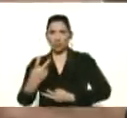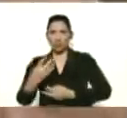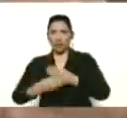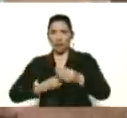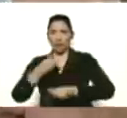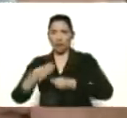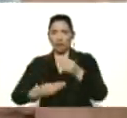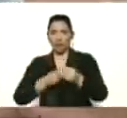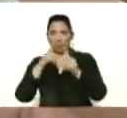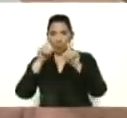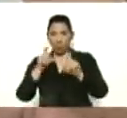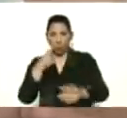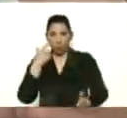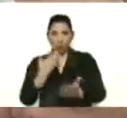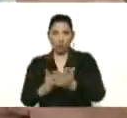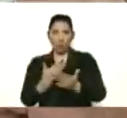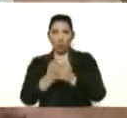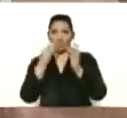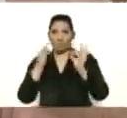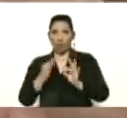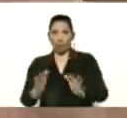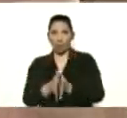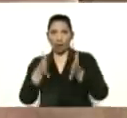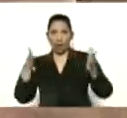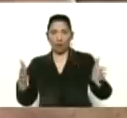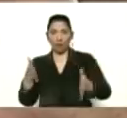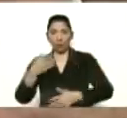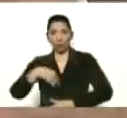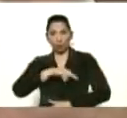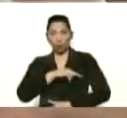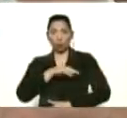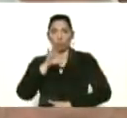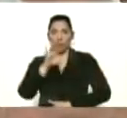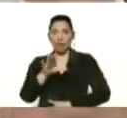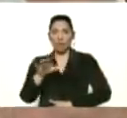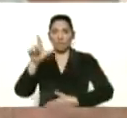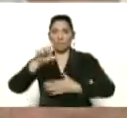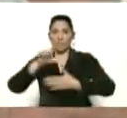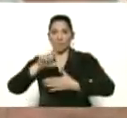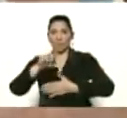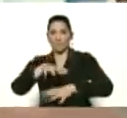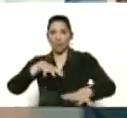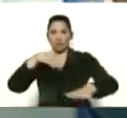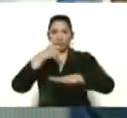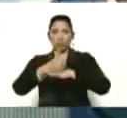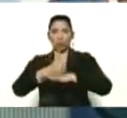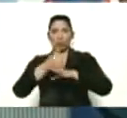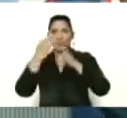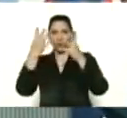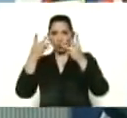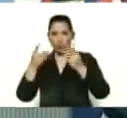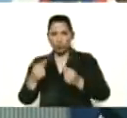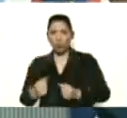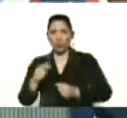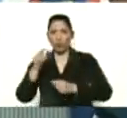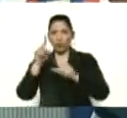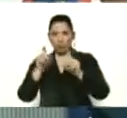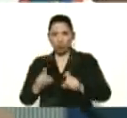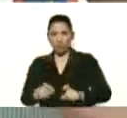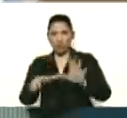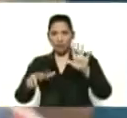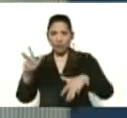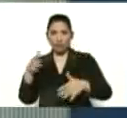hacemos pruebas de manera masiva. Somos el país del continente americano con mayor número de pruebas por millón de habitantes,